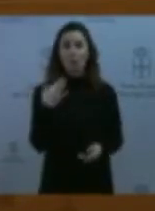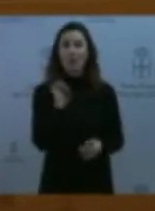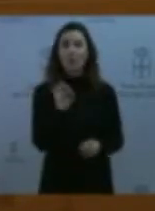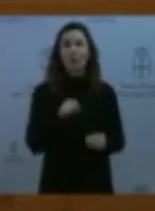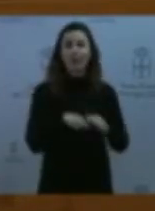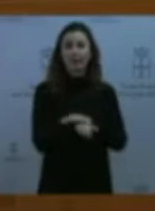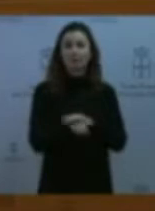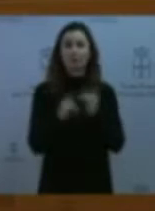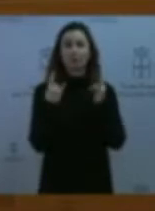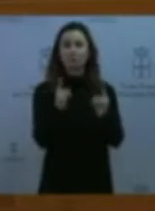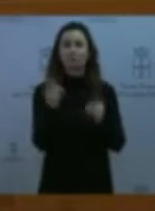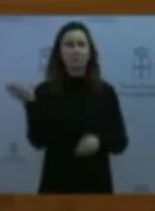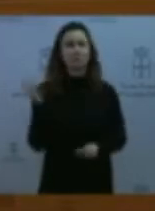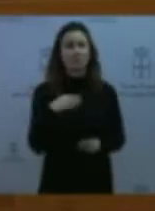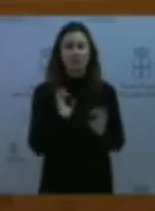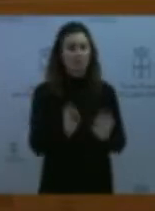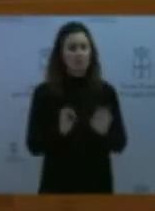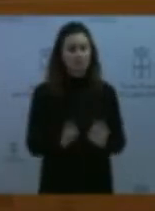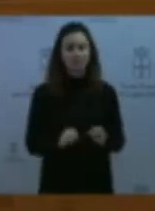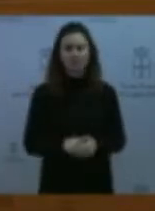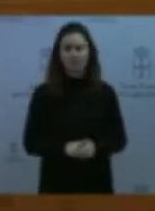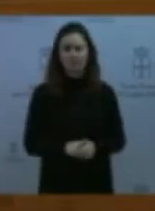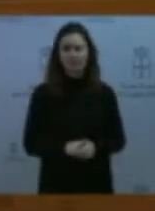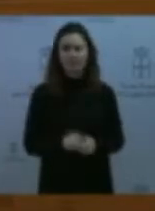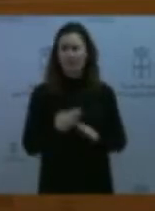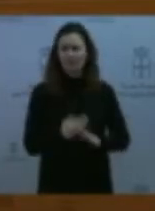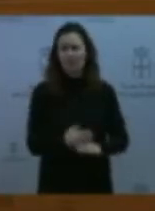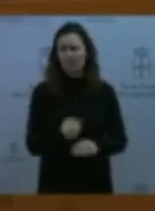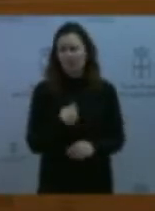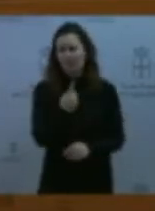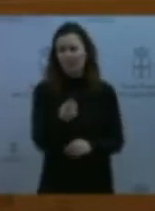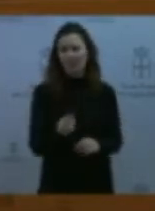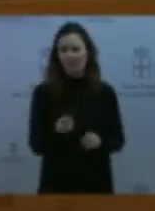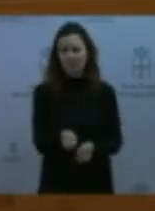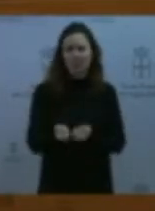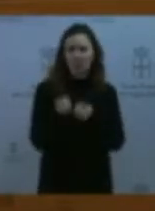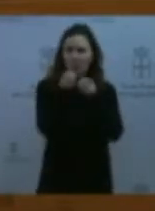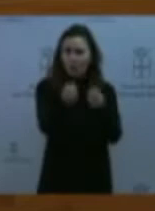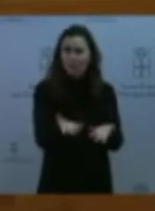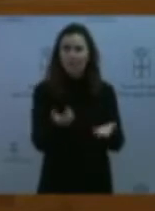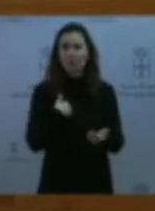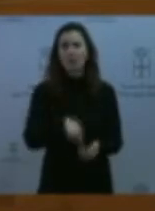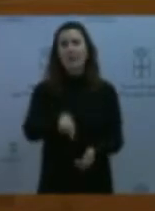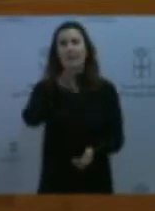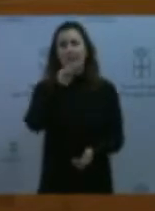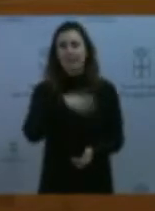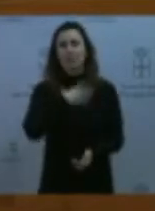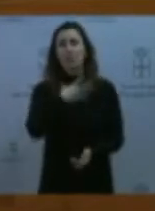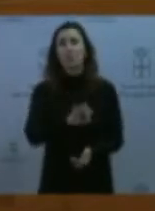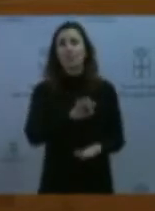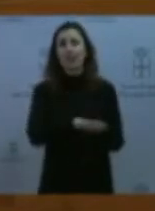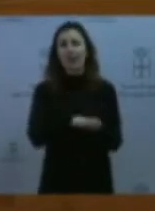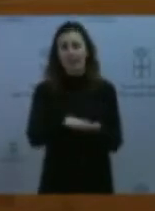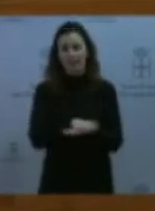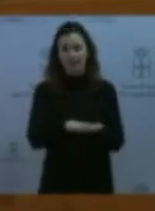más. Basta con decirlo, basta con expresarlo. Yo entiendo que lo puedan decir las personas en la calle. No